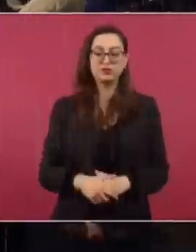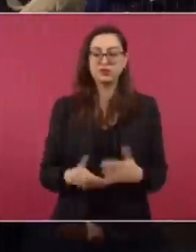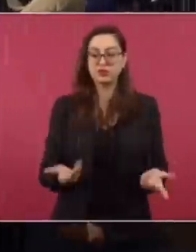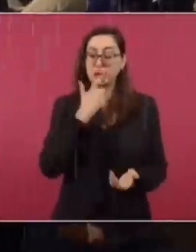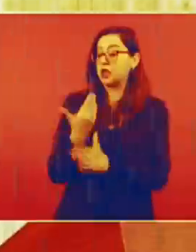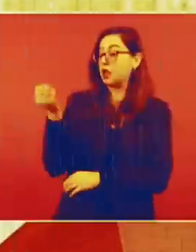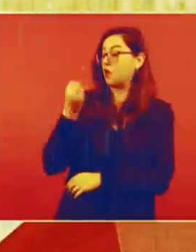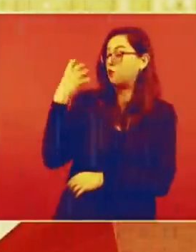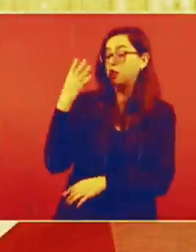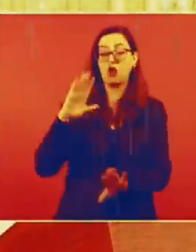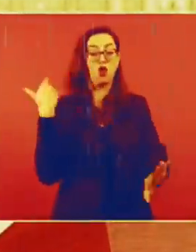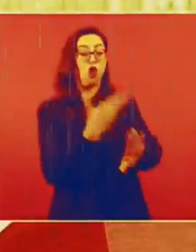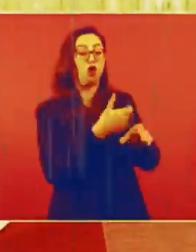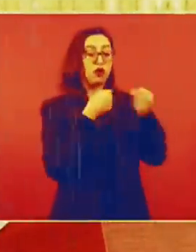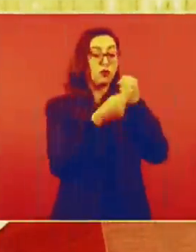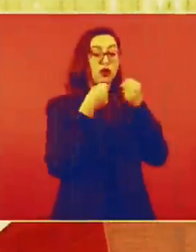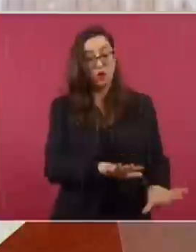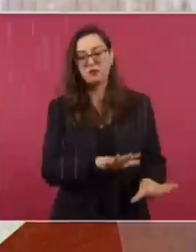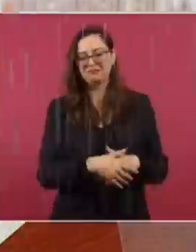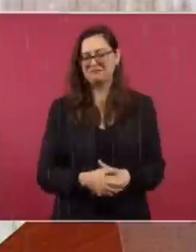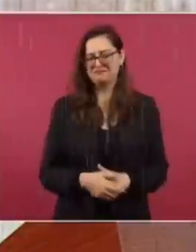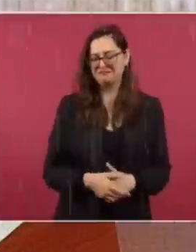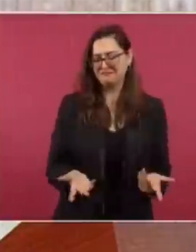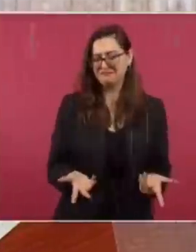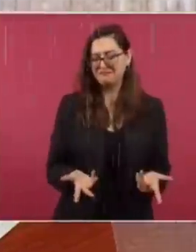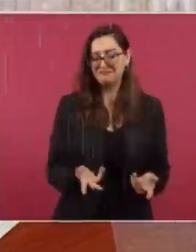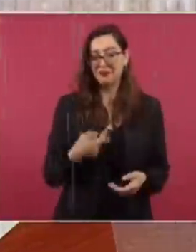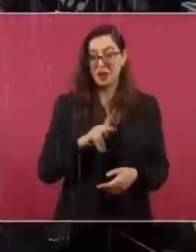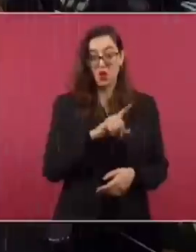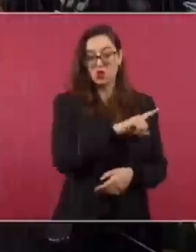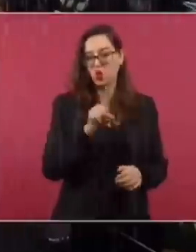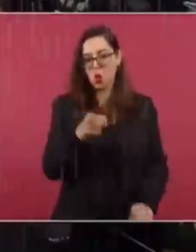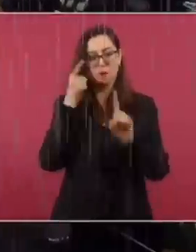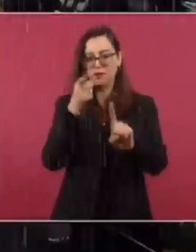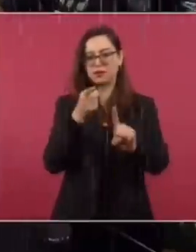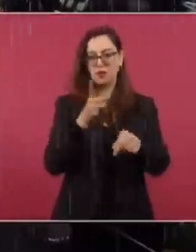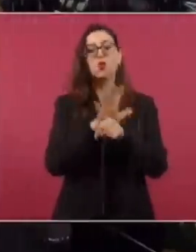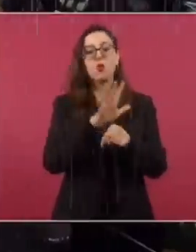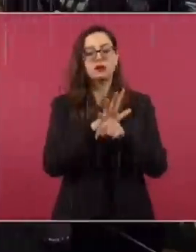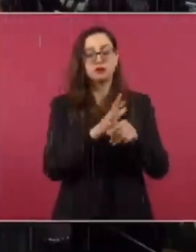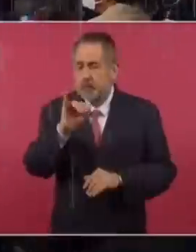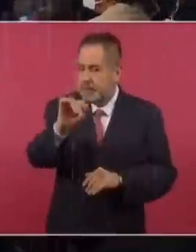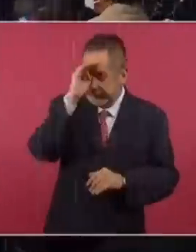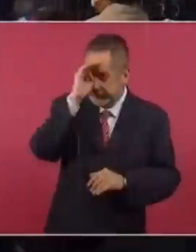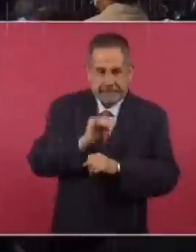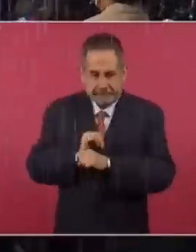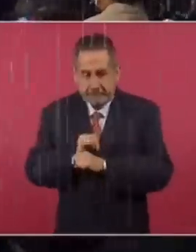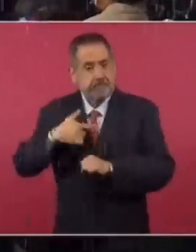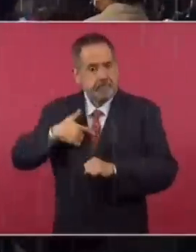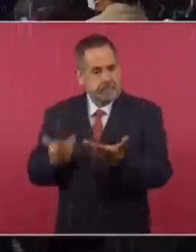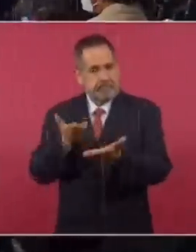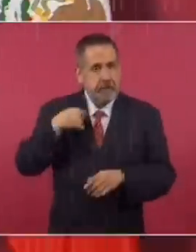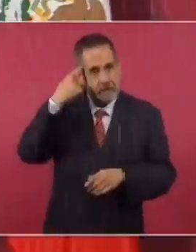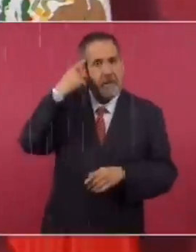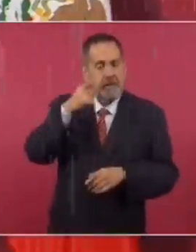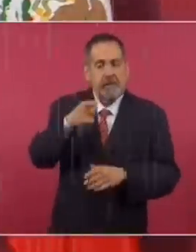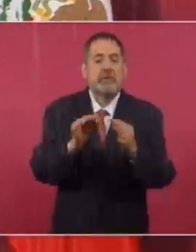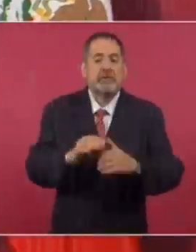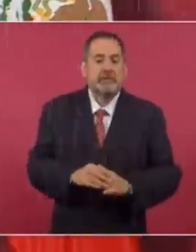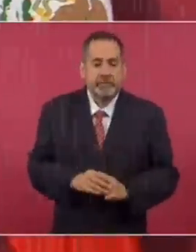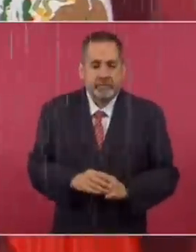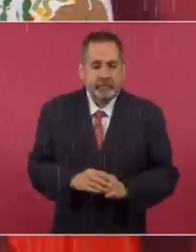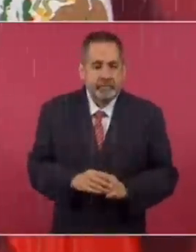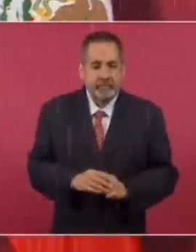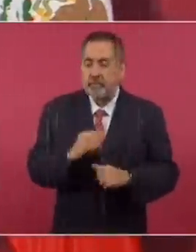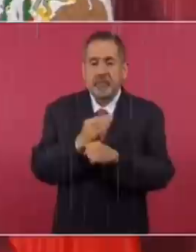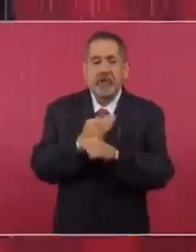estigmatiza en las mañaneras, que ahora se hacen las víctimas, ¿no? Es que tienen una misión, el proteger intereses. Y todo esto que estoy planteando, lo hago